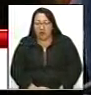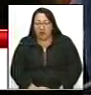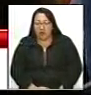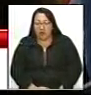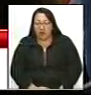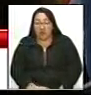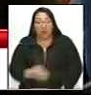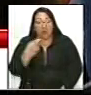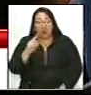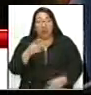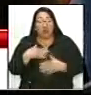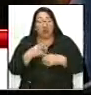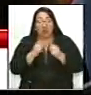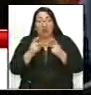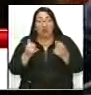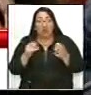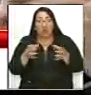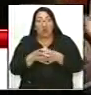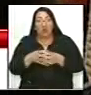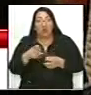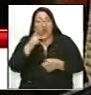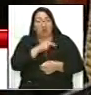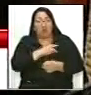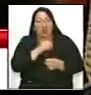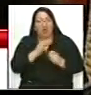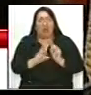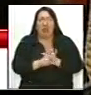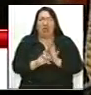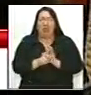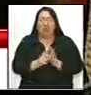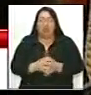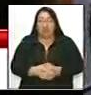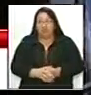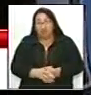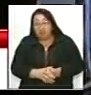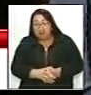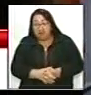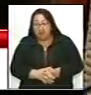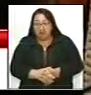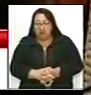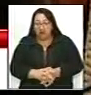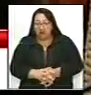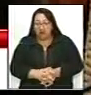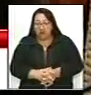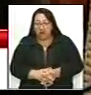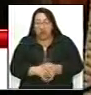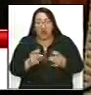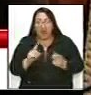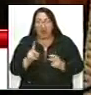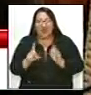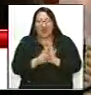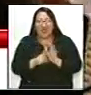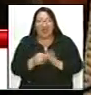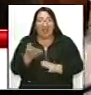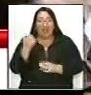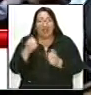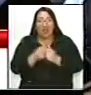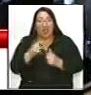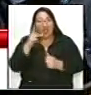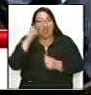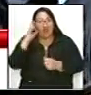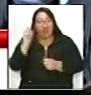bastante curioso lo que Fuerza Popular hoy día habla de temas legalistas, porque han sido legalistas hoy día, pero no fueron legalistas con Kenji